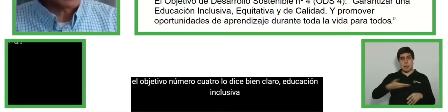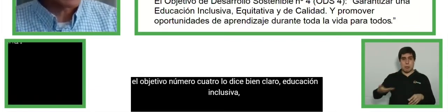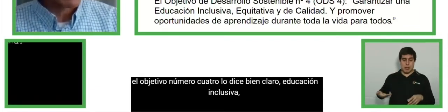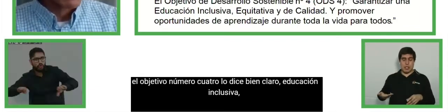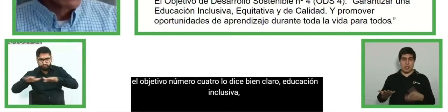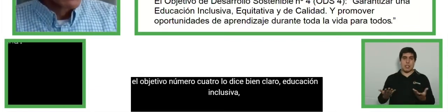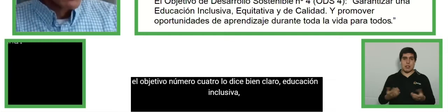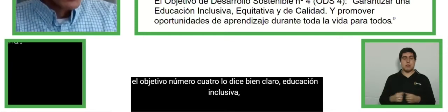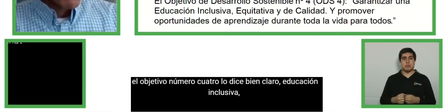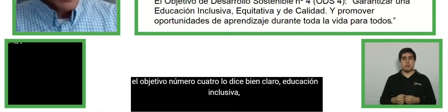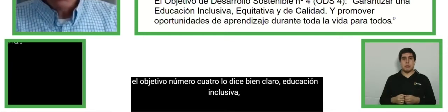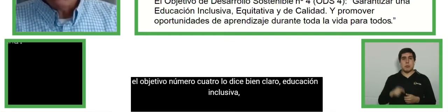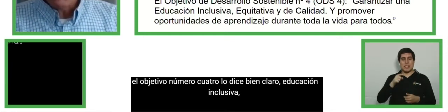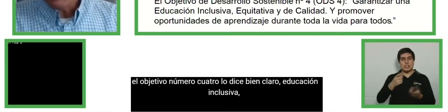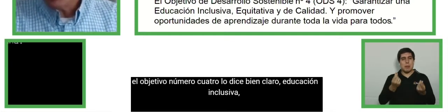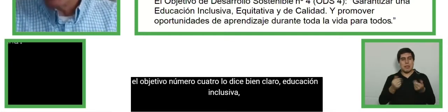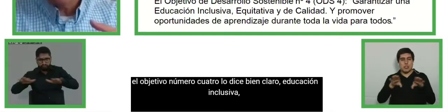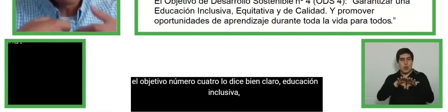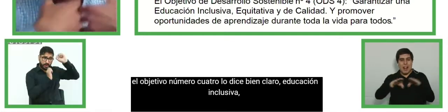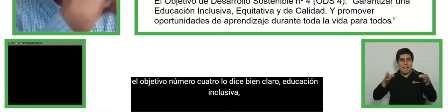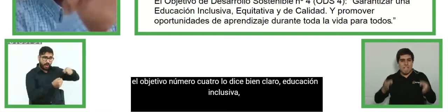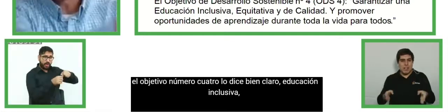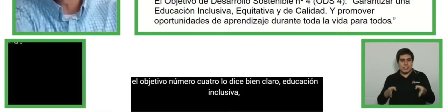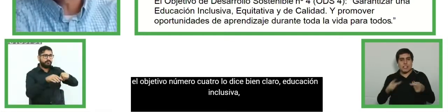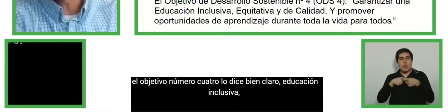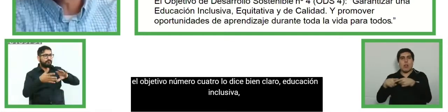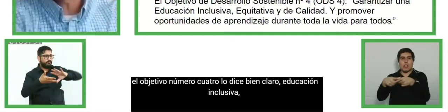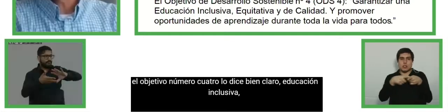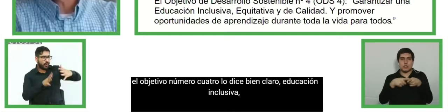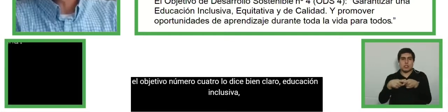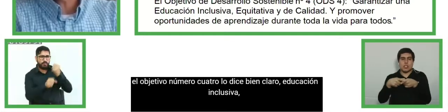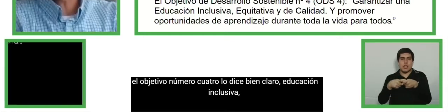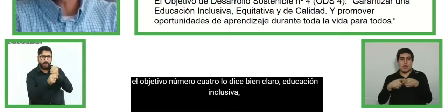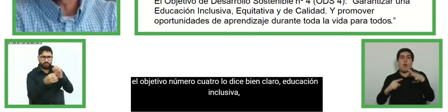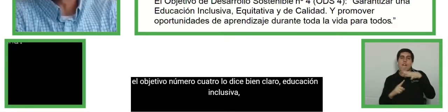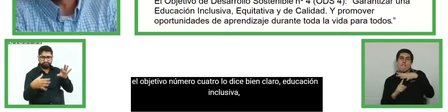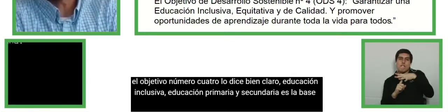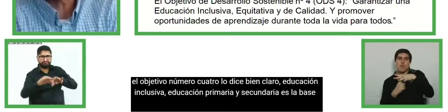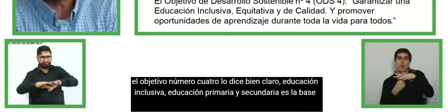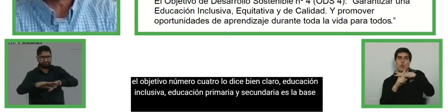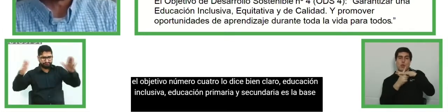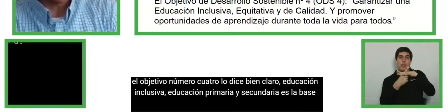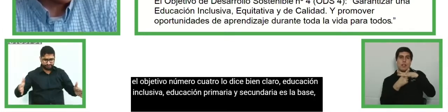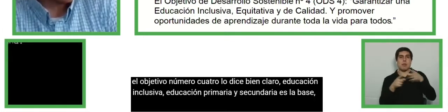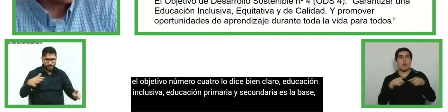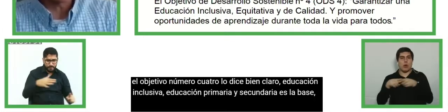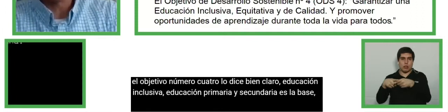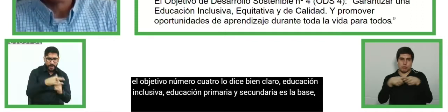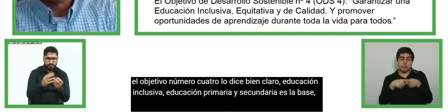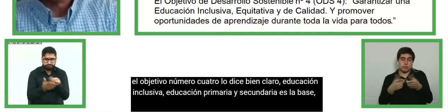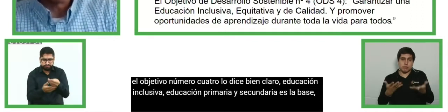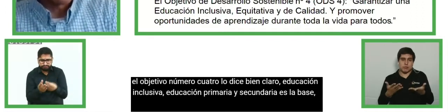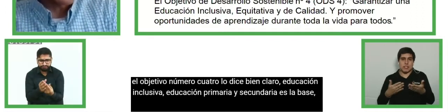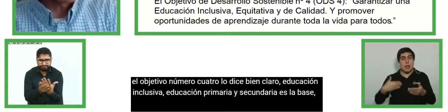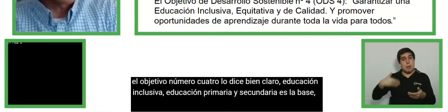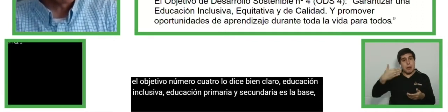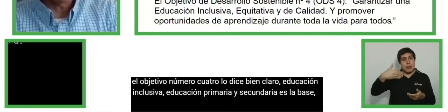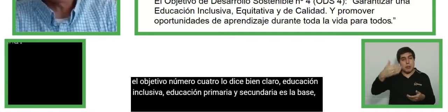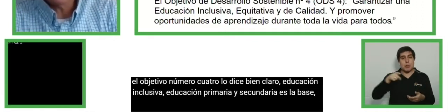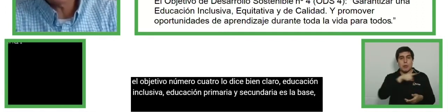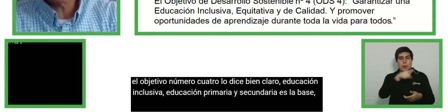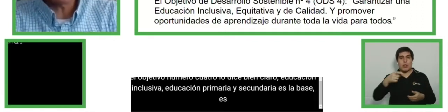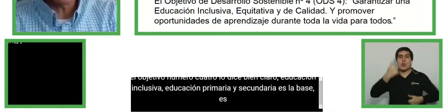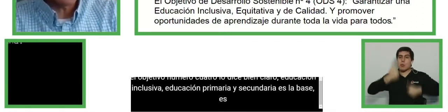sociedad realmente, pero realmente eso es lo que les va a dar pues esas posibilidades para su vida futura, su